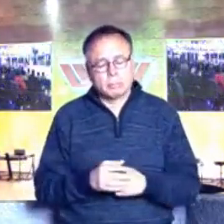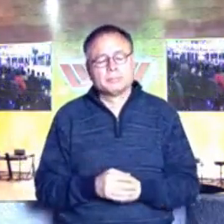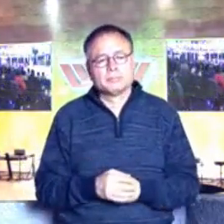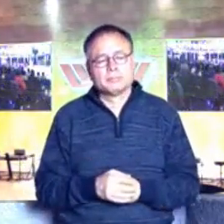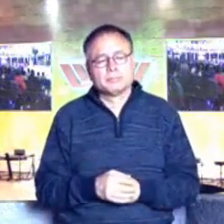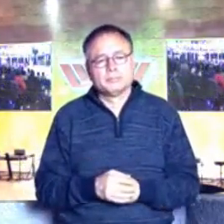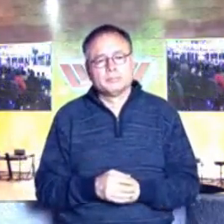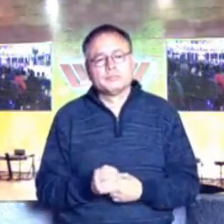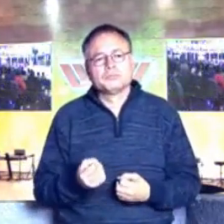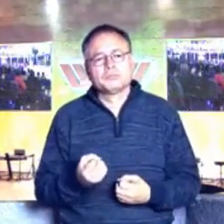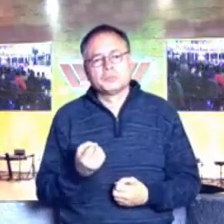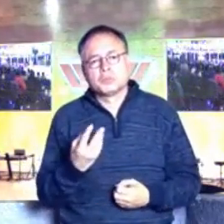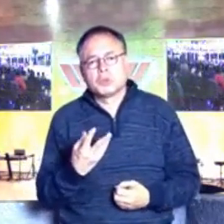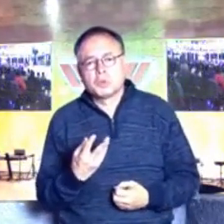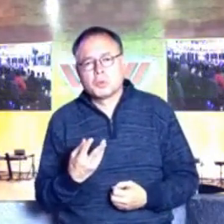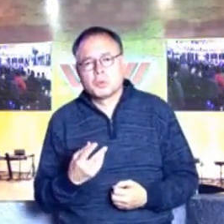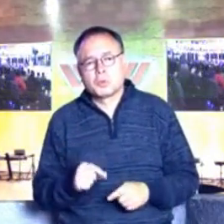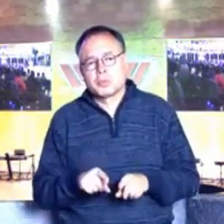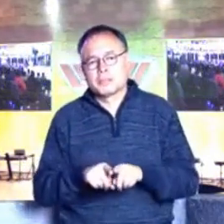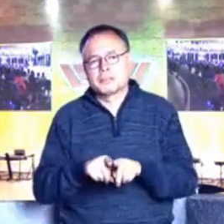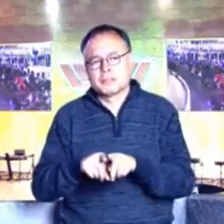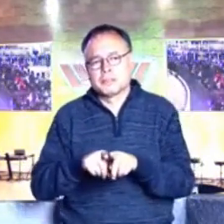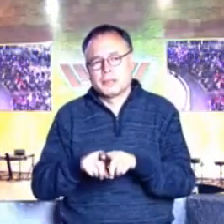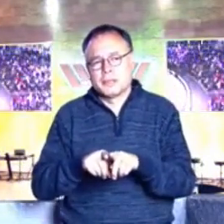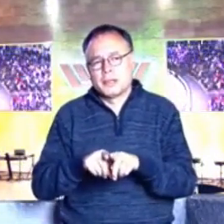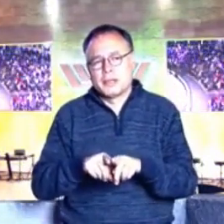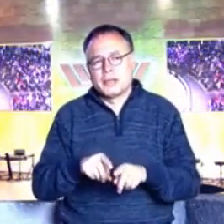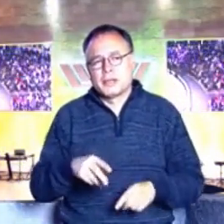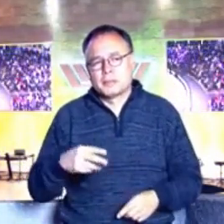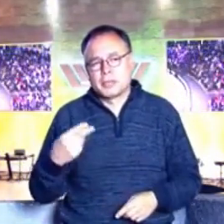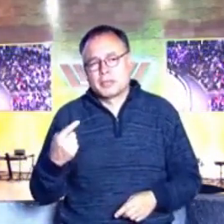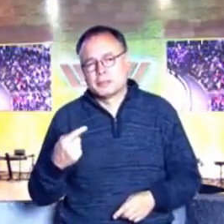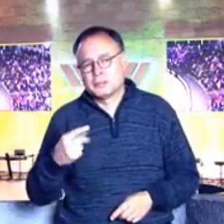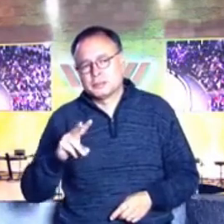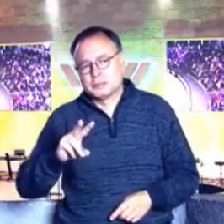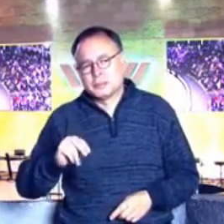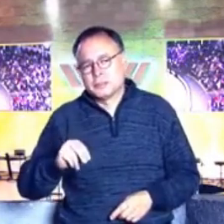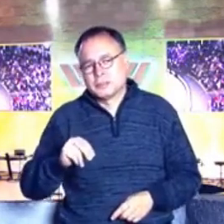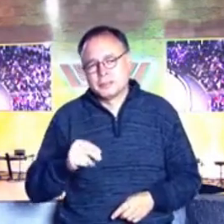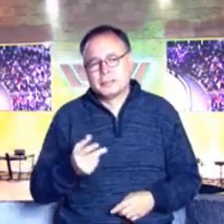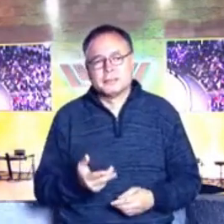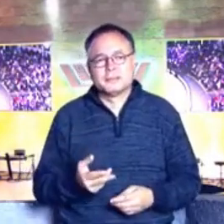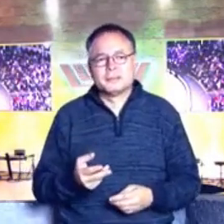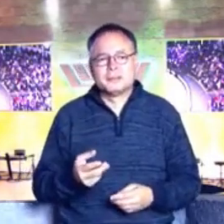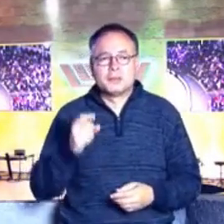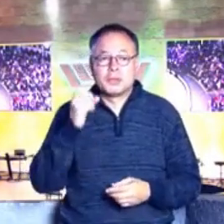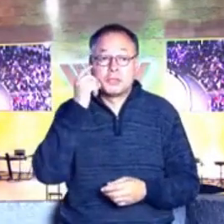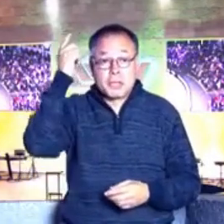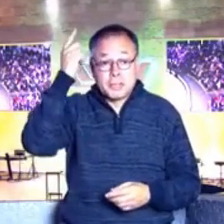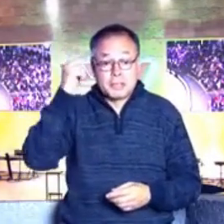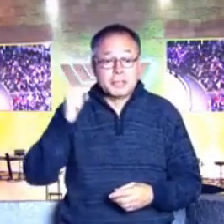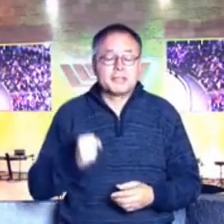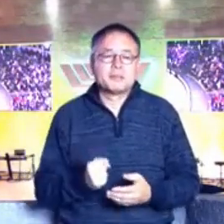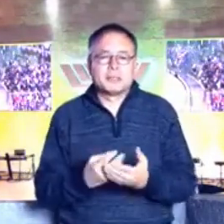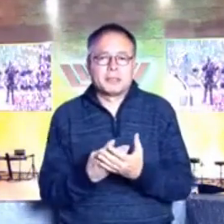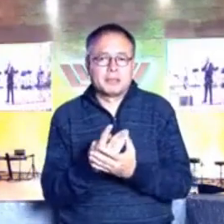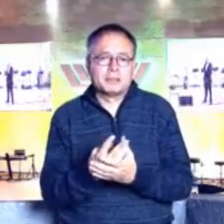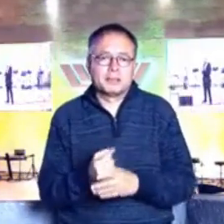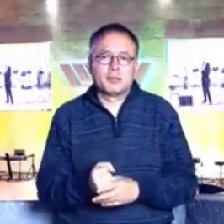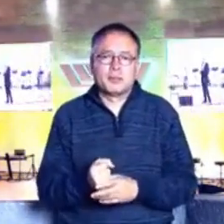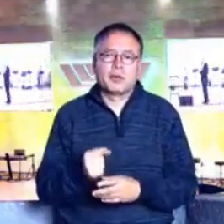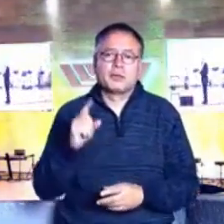ver Muchos dij a ver levante la mano no te dé pena Sí verdad porque decí necesitaba un día para